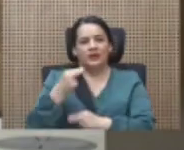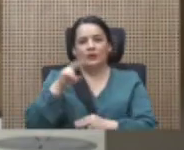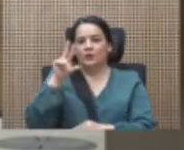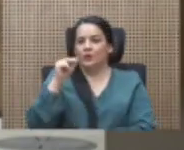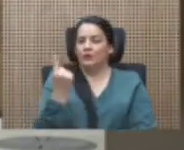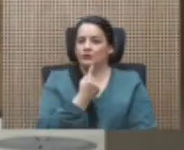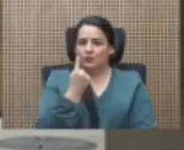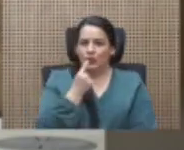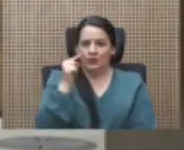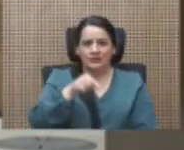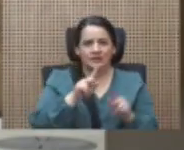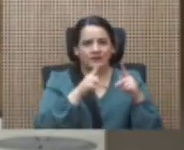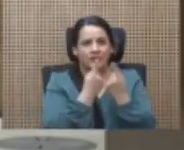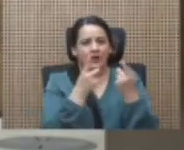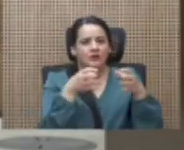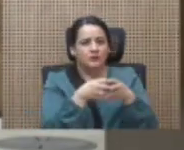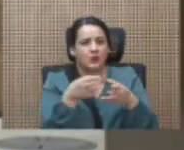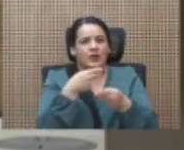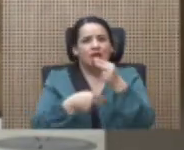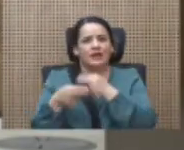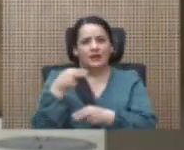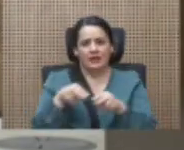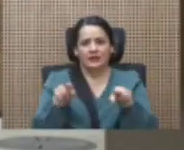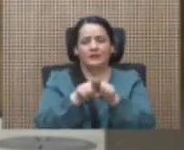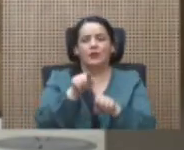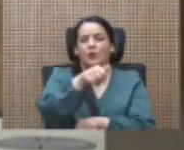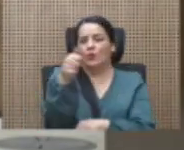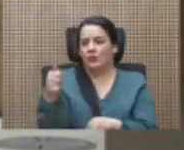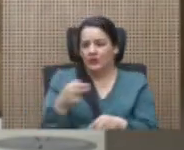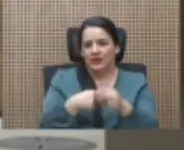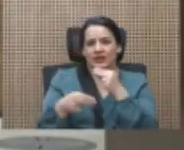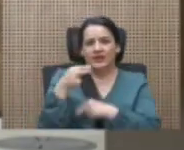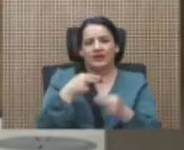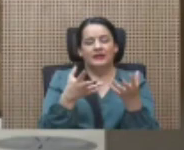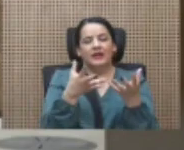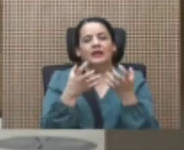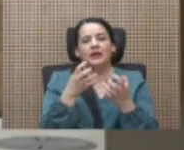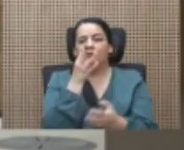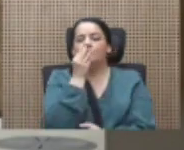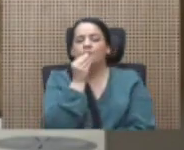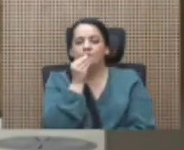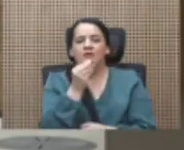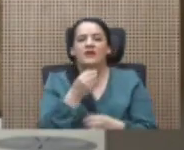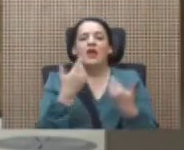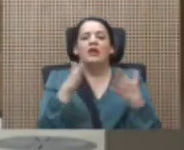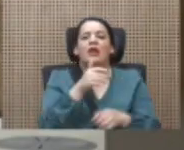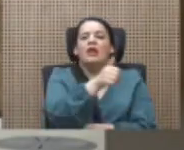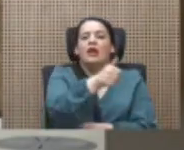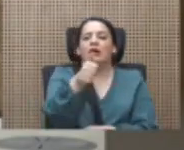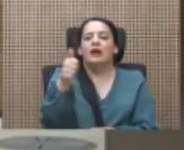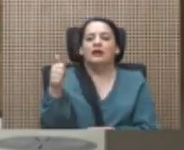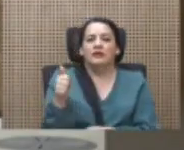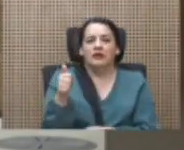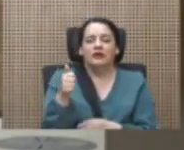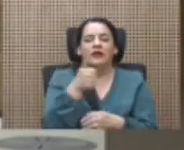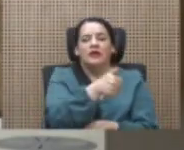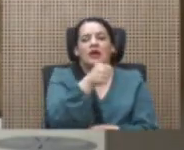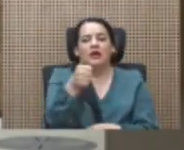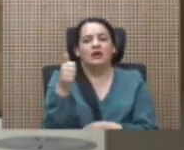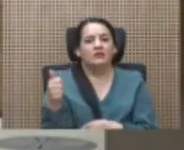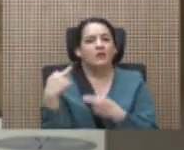esa fracción la hereda muchas otras fracciones Adrián pero si se quiere guardar silencio allá cada quien que cada palo aguante su